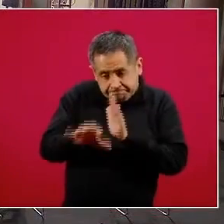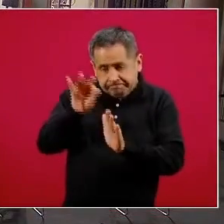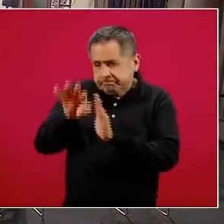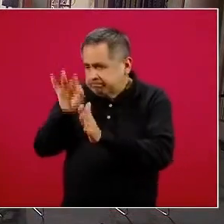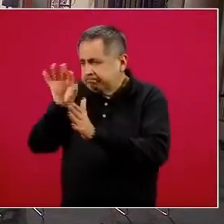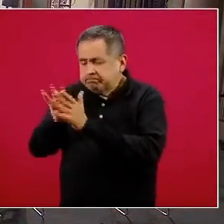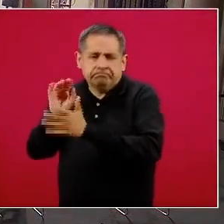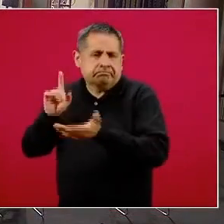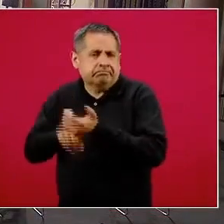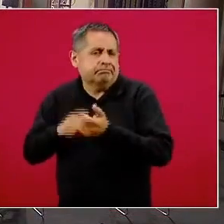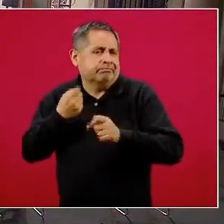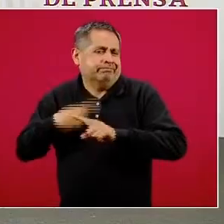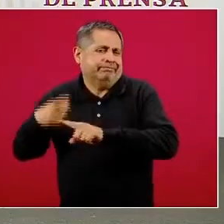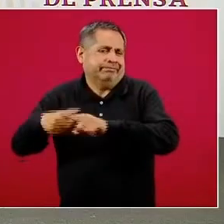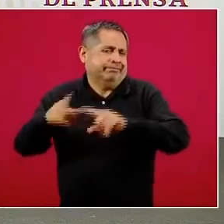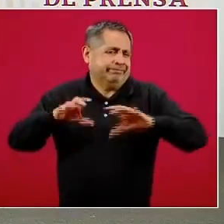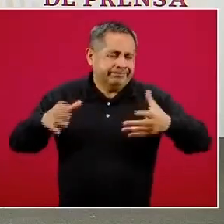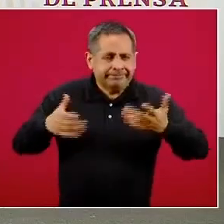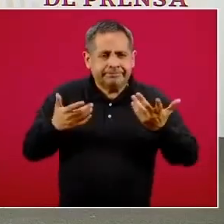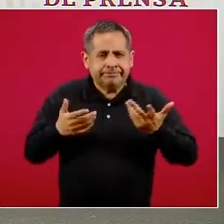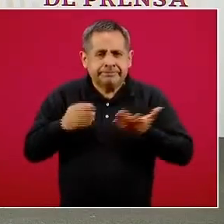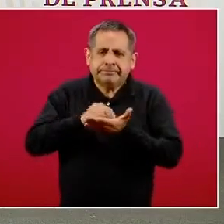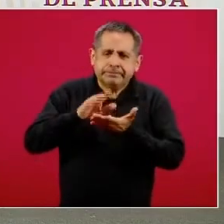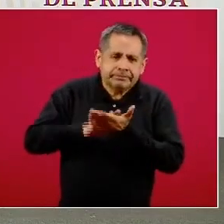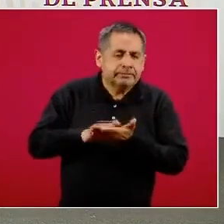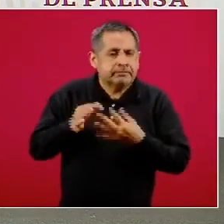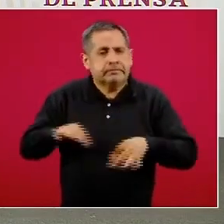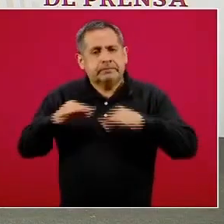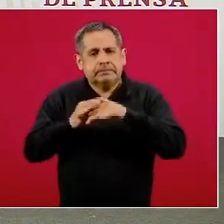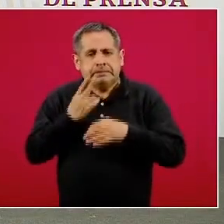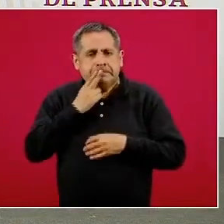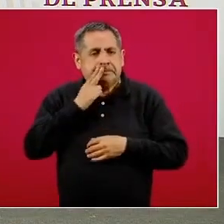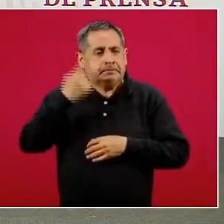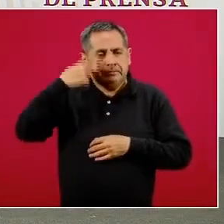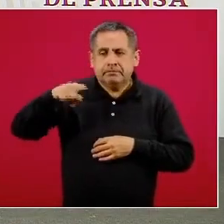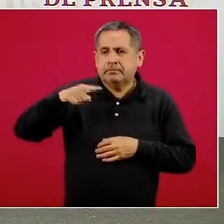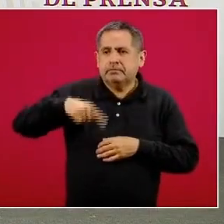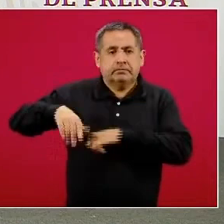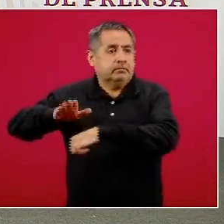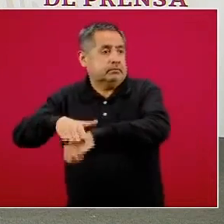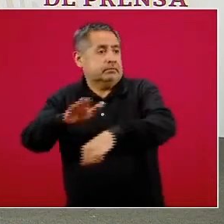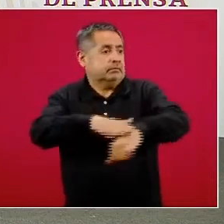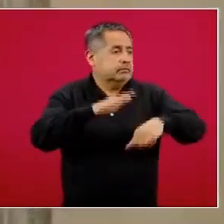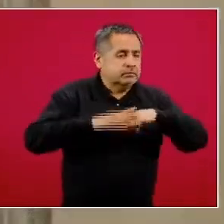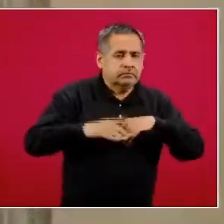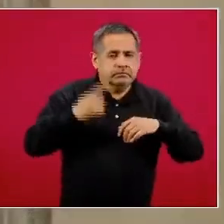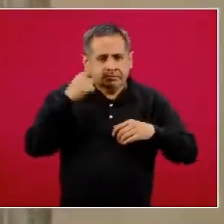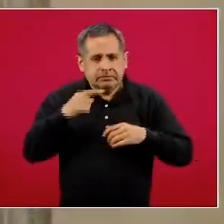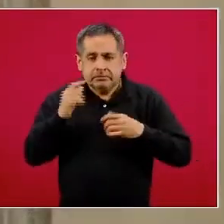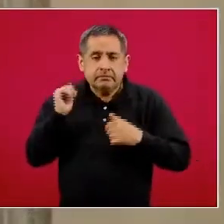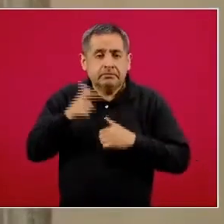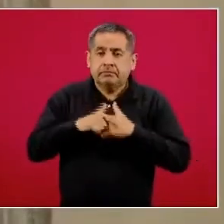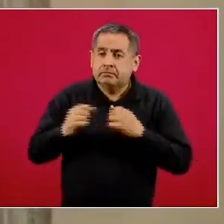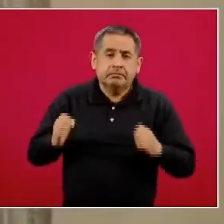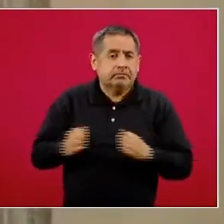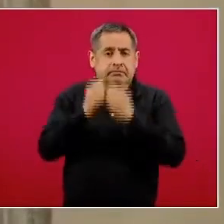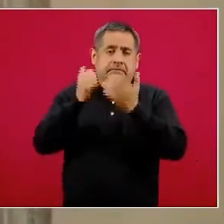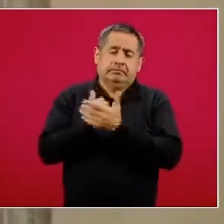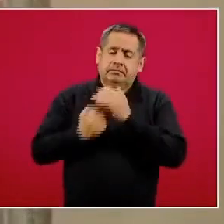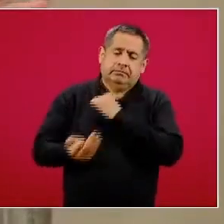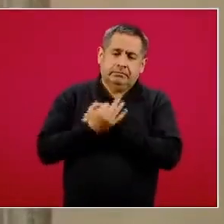podemos encontrar diferentes pues datos que pueden ser de utilidad para generar alertas o para generar señales